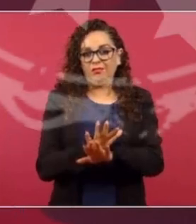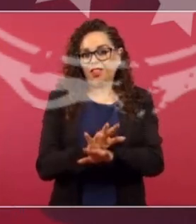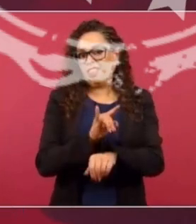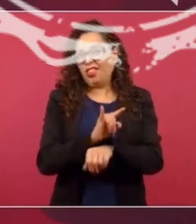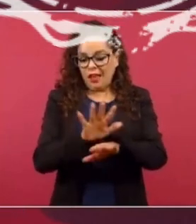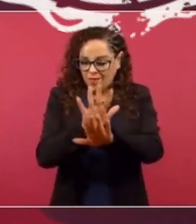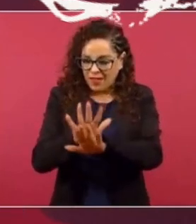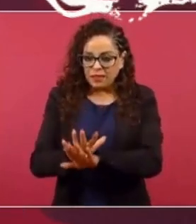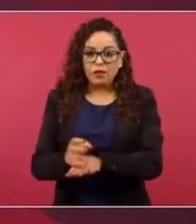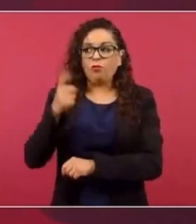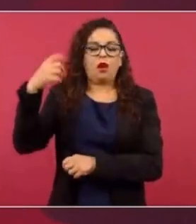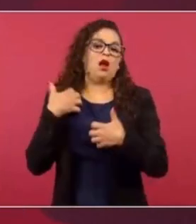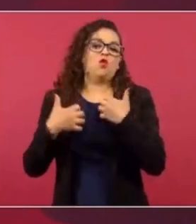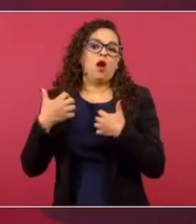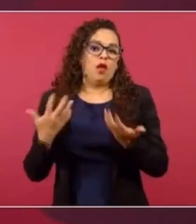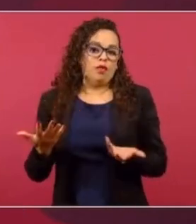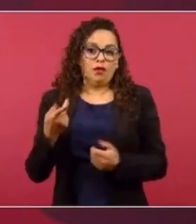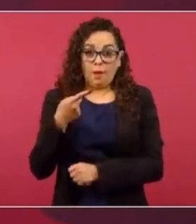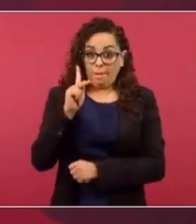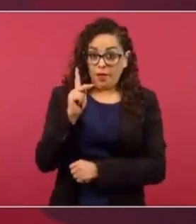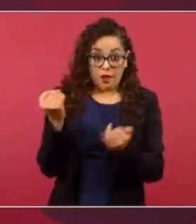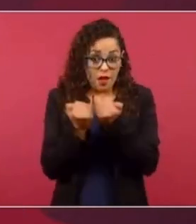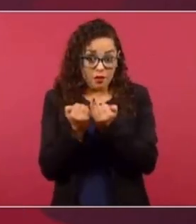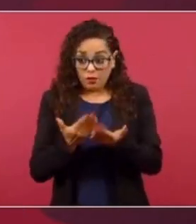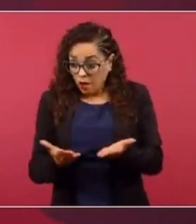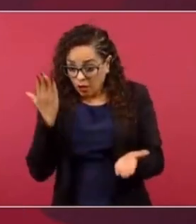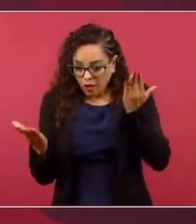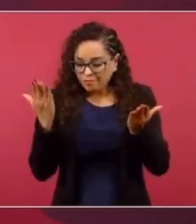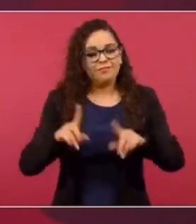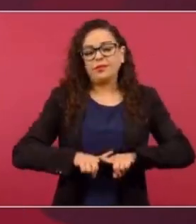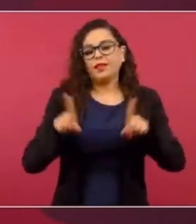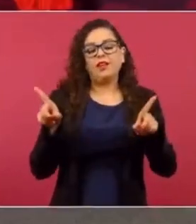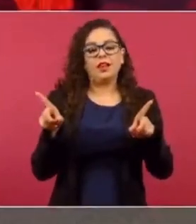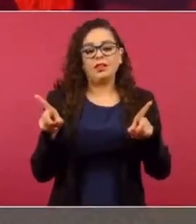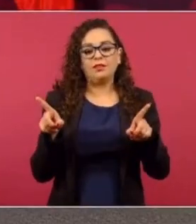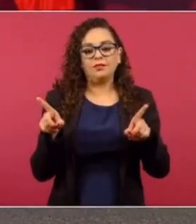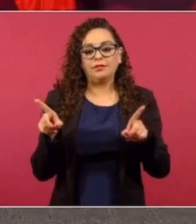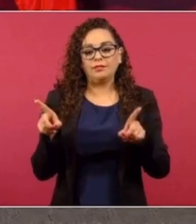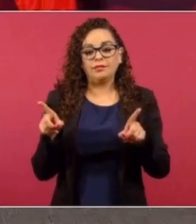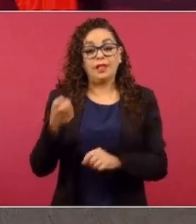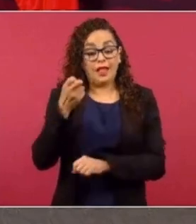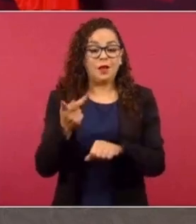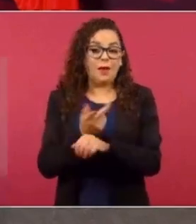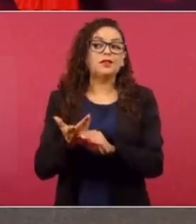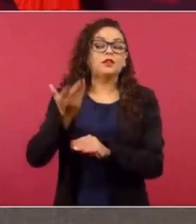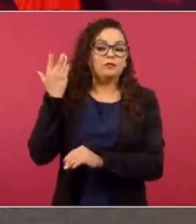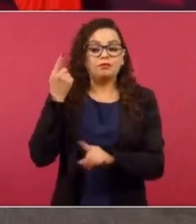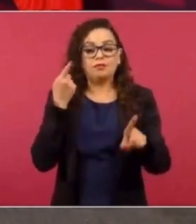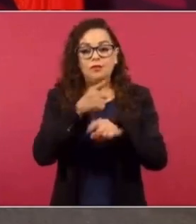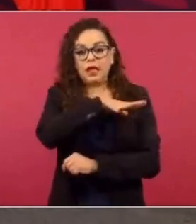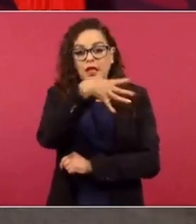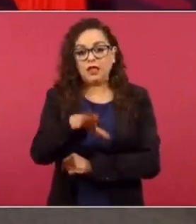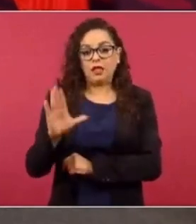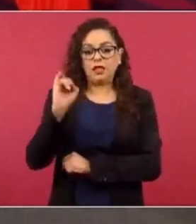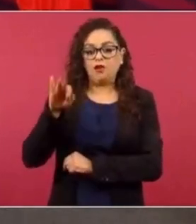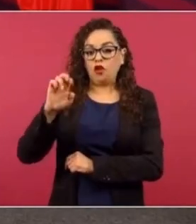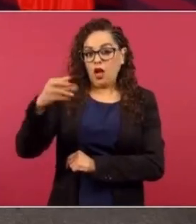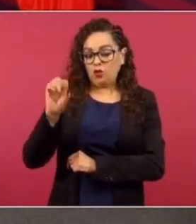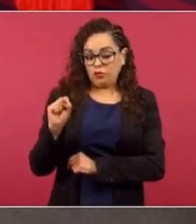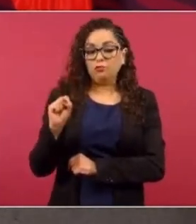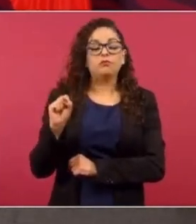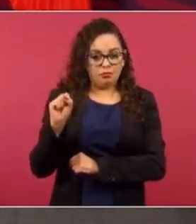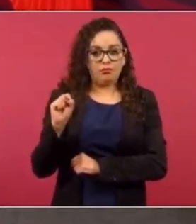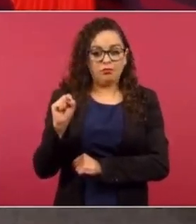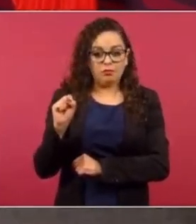no tiene nada que ver una cosa con la otra y eso fue lo que sucedió en el caso del General se fue y